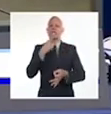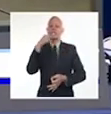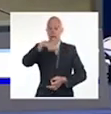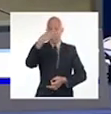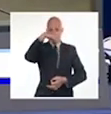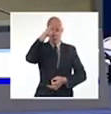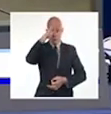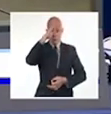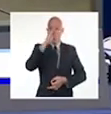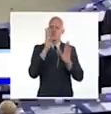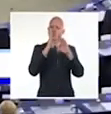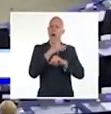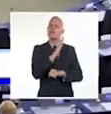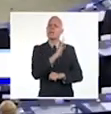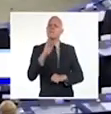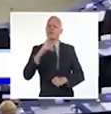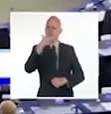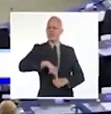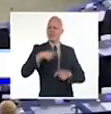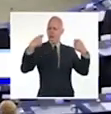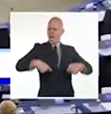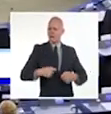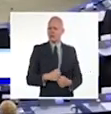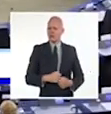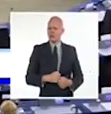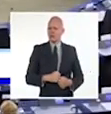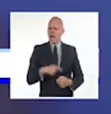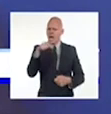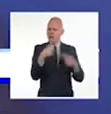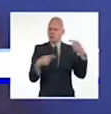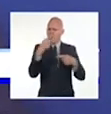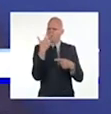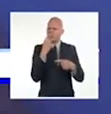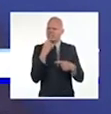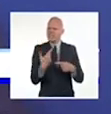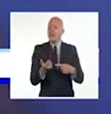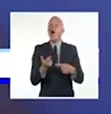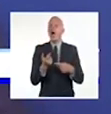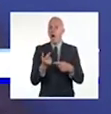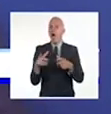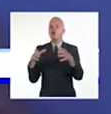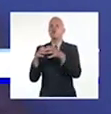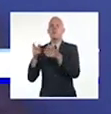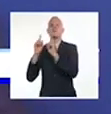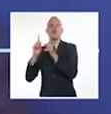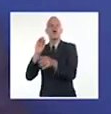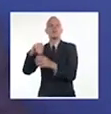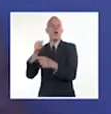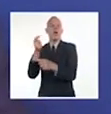parte de un grupo de extrema derecha en el Parlamento Europeo que tiene una